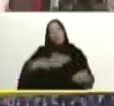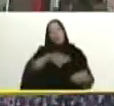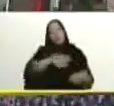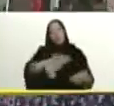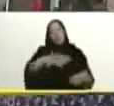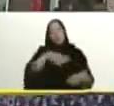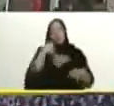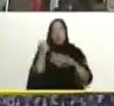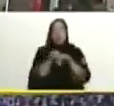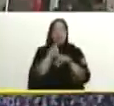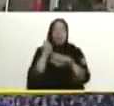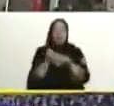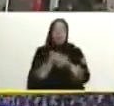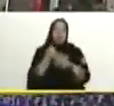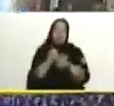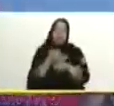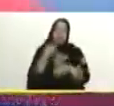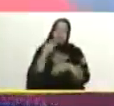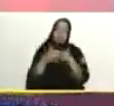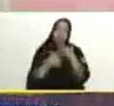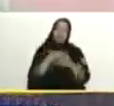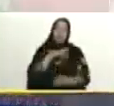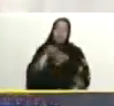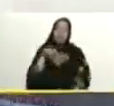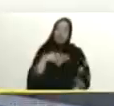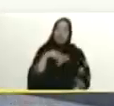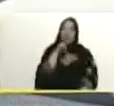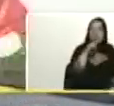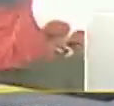de los trabajadores, de las trabajadoras.